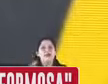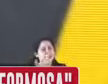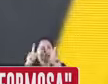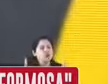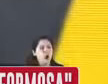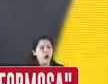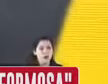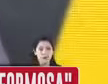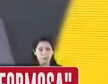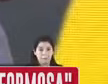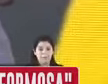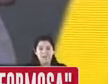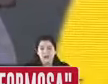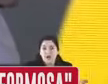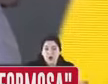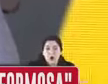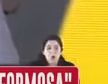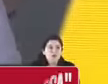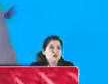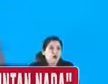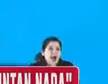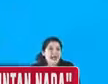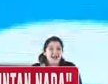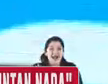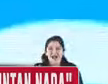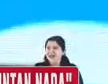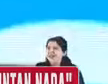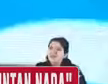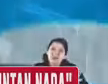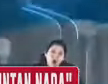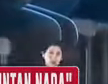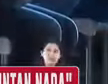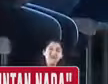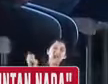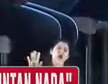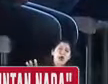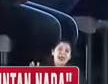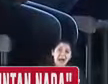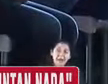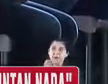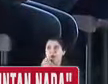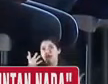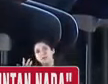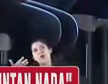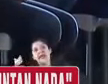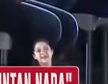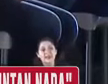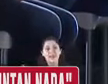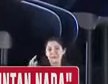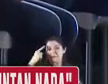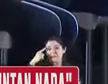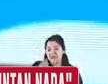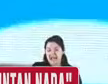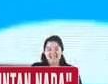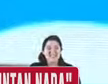y los intendentes no fuera lo más grande todos no era eso porque a lo mejor puede ser que ella sincera